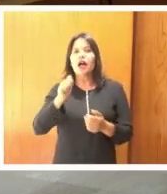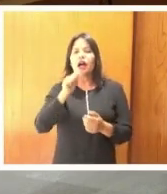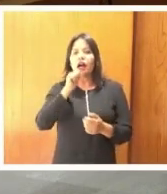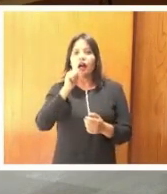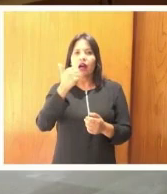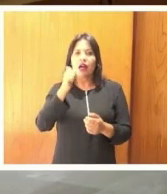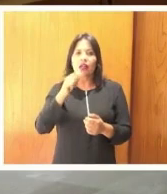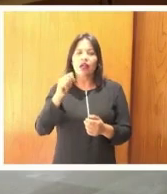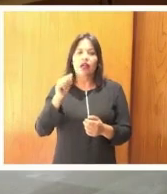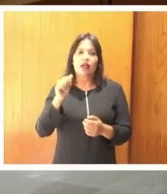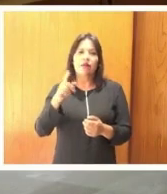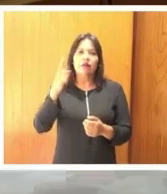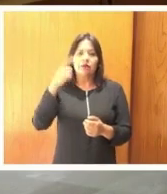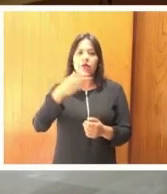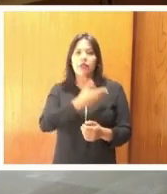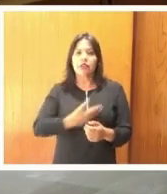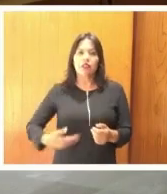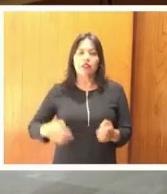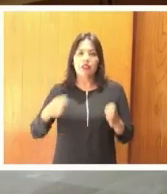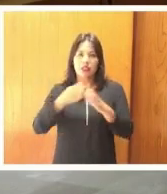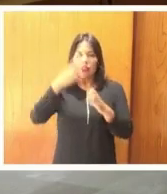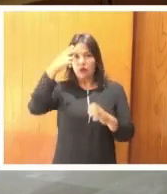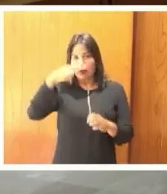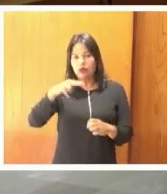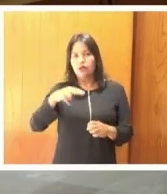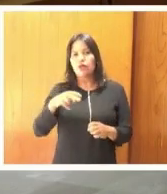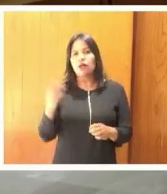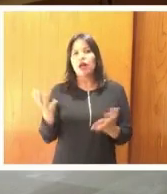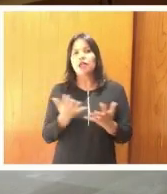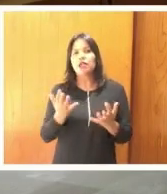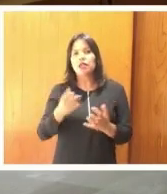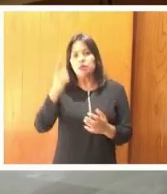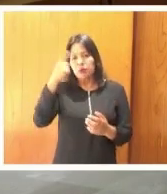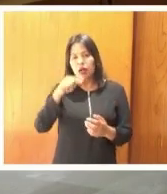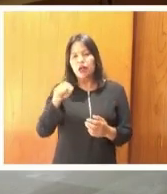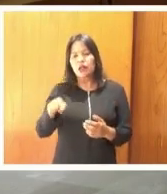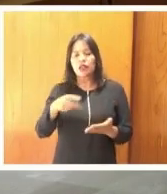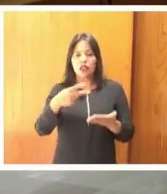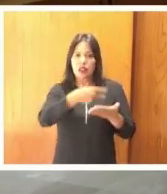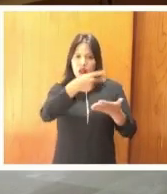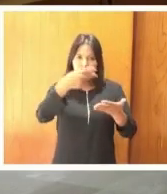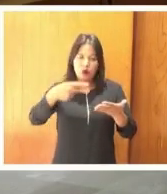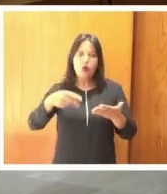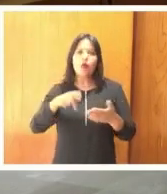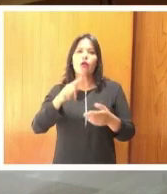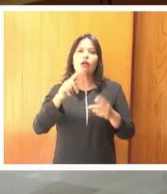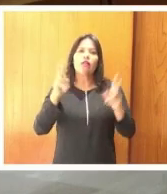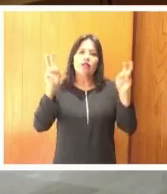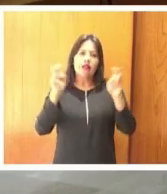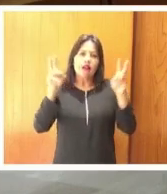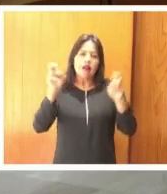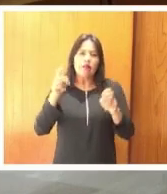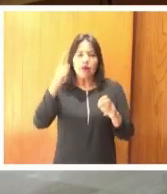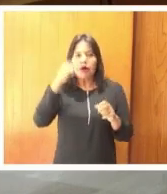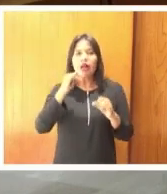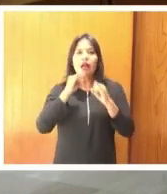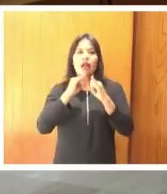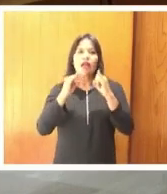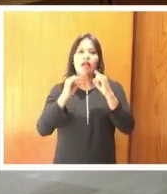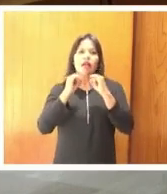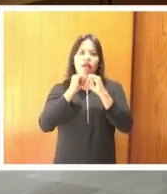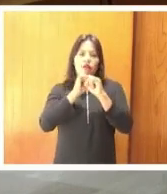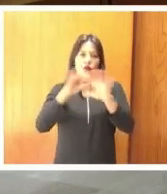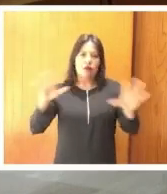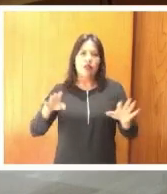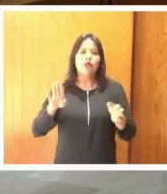residentes en el Estado de México y tiene como finalidad que sus obras aborden temas de acceso a la información, rendición